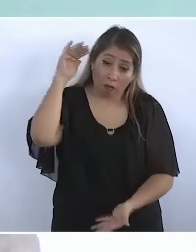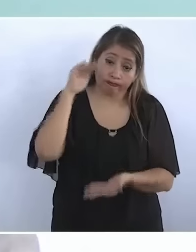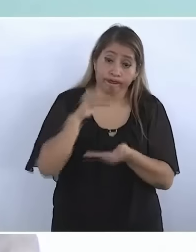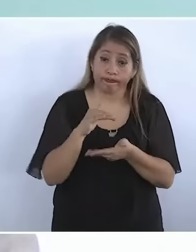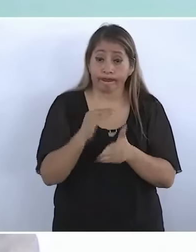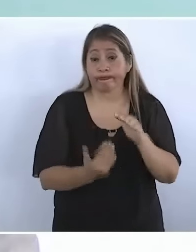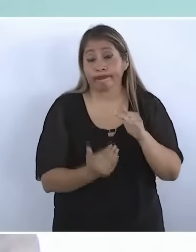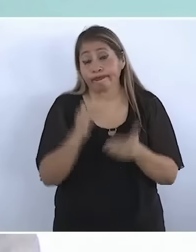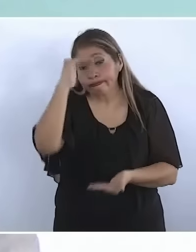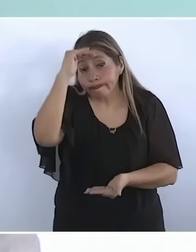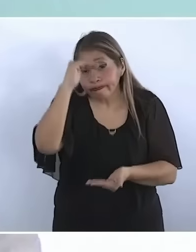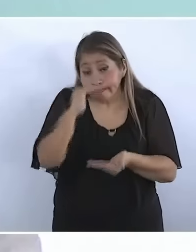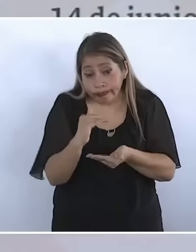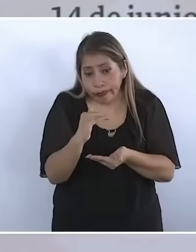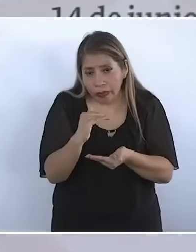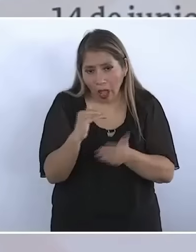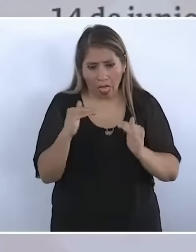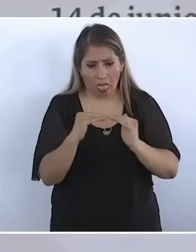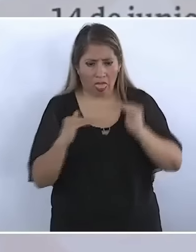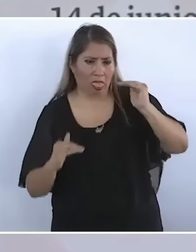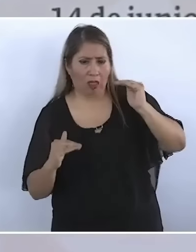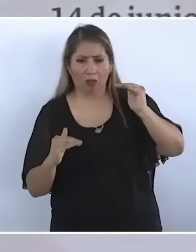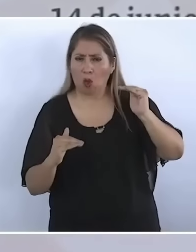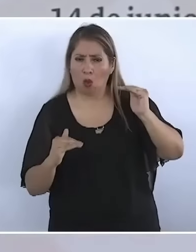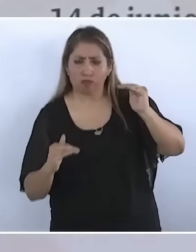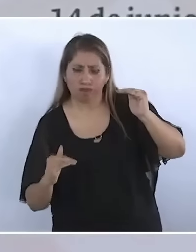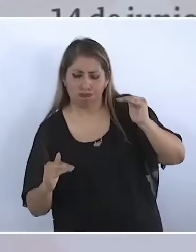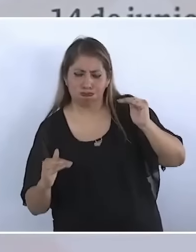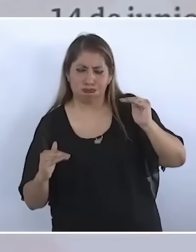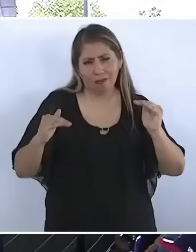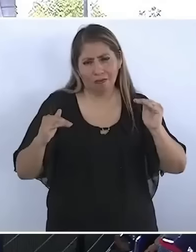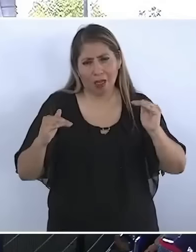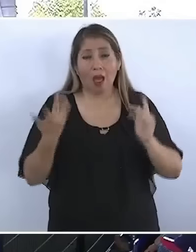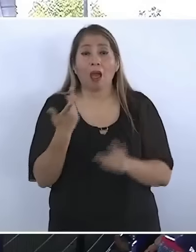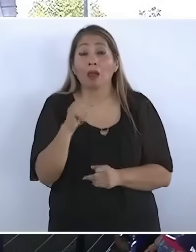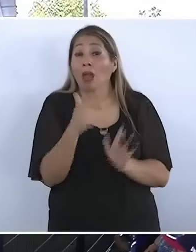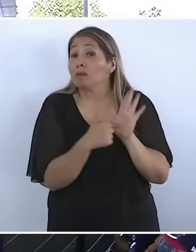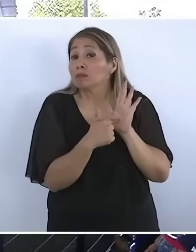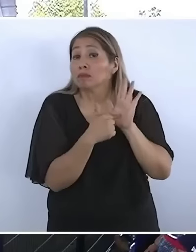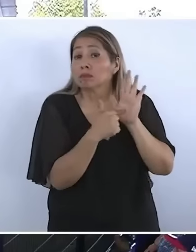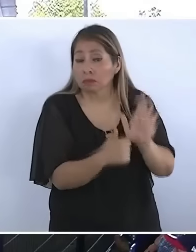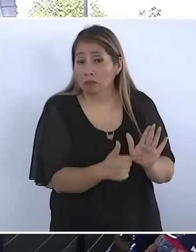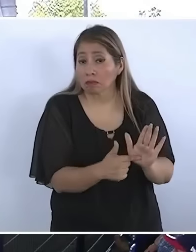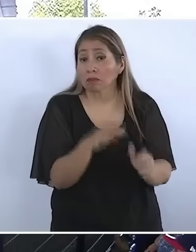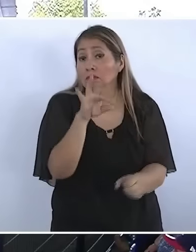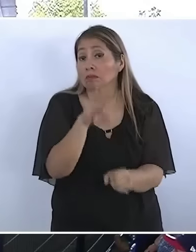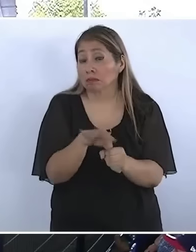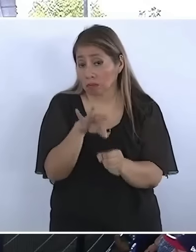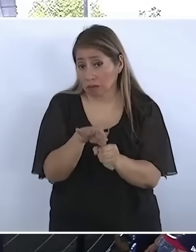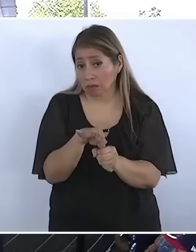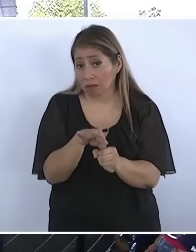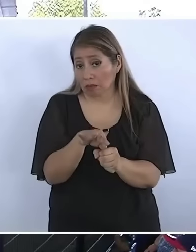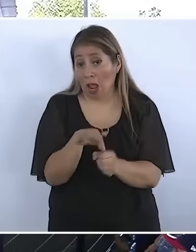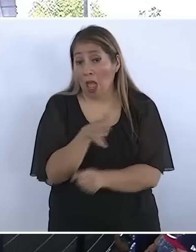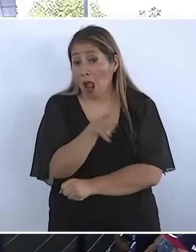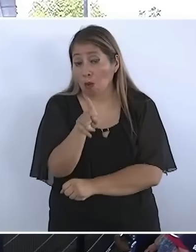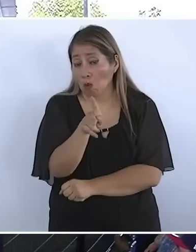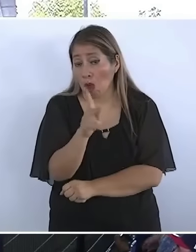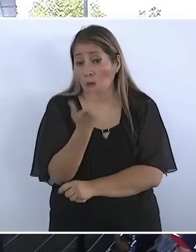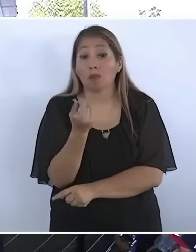pobreza y la desigualdad. Y sobre todo se ha demostrado de que en la democracia el pueblo manda.